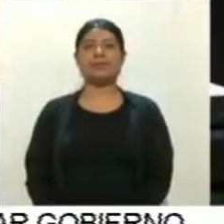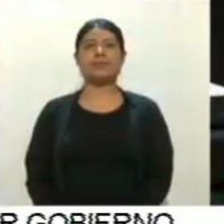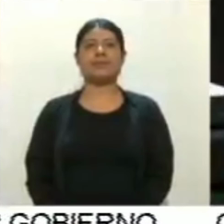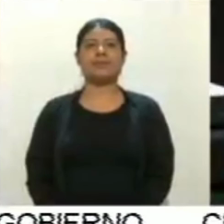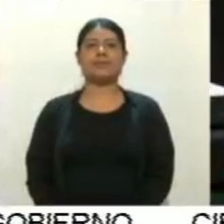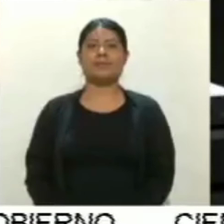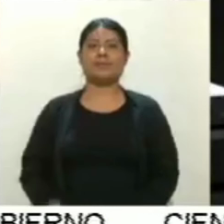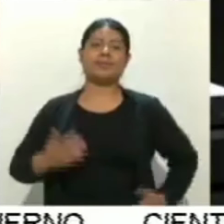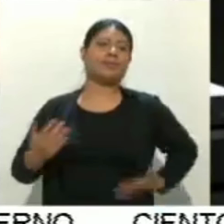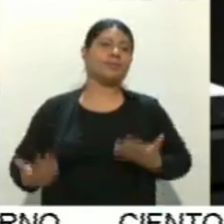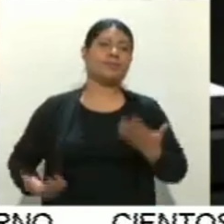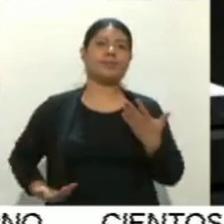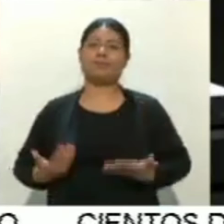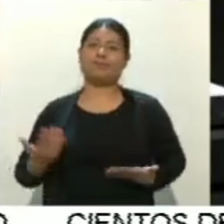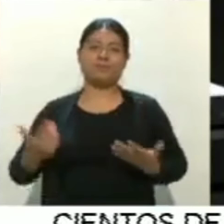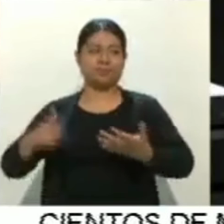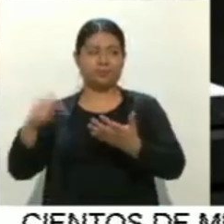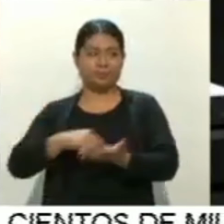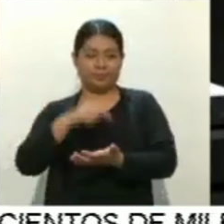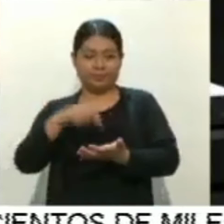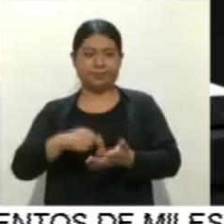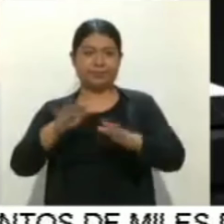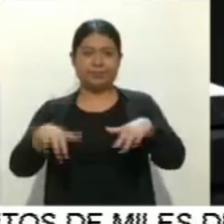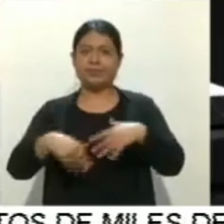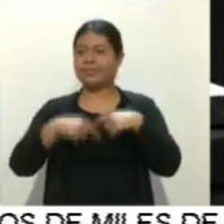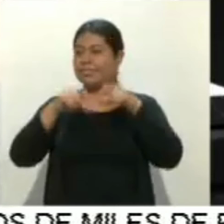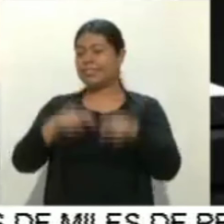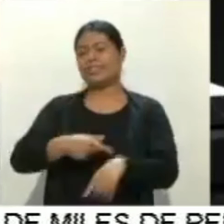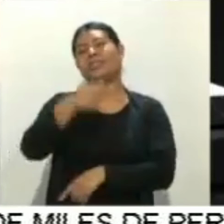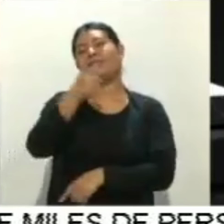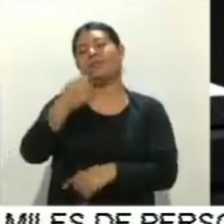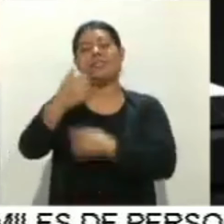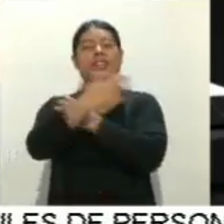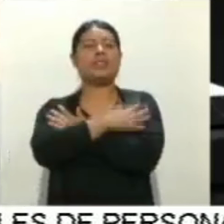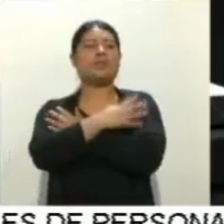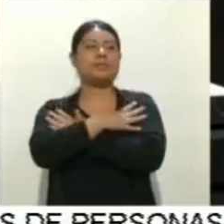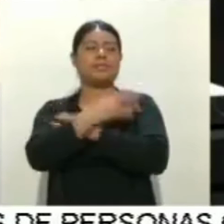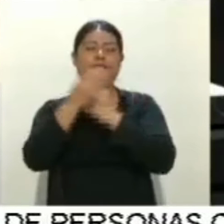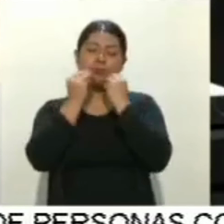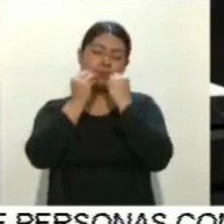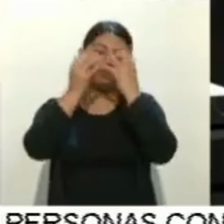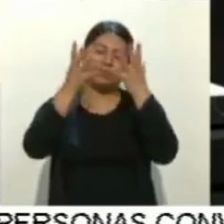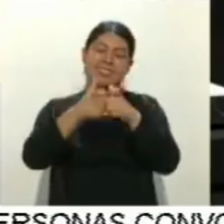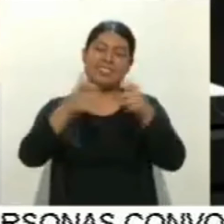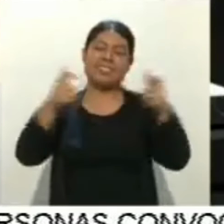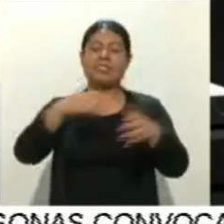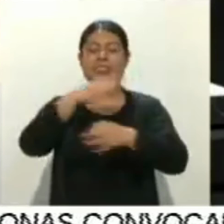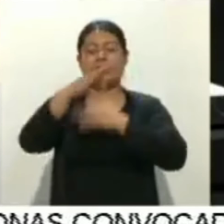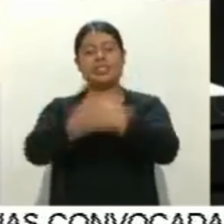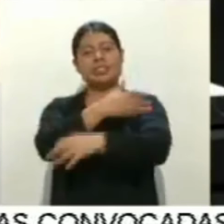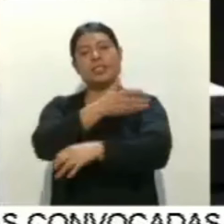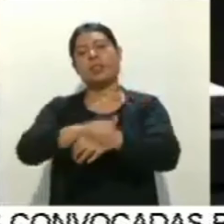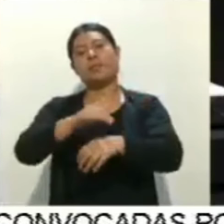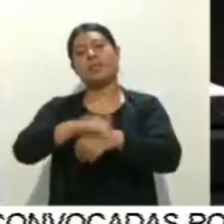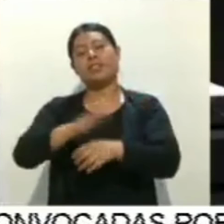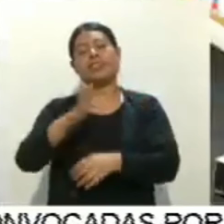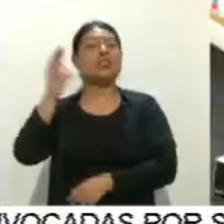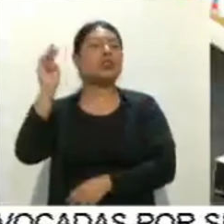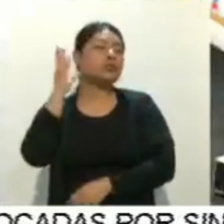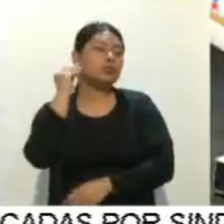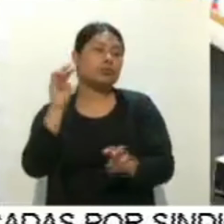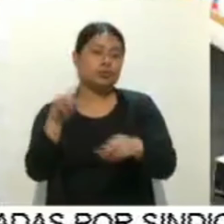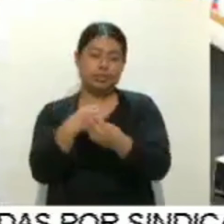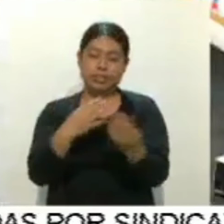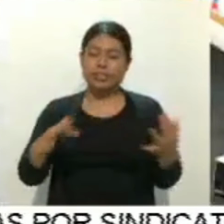Y hasta ganas de bailar nos dieron aquí en el set. Aprovechamos para mandarle un abrazo y un beso enorme para todos nuestros amigos músicos que nos han